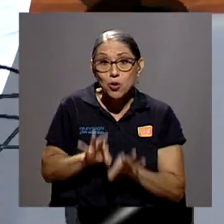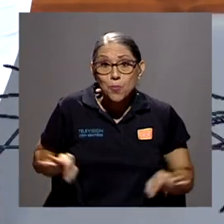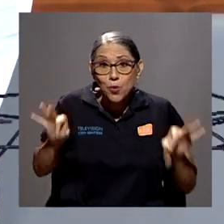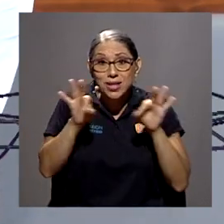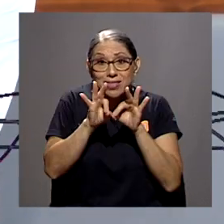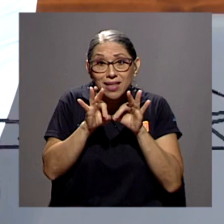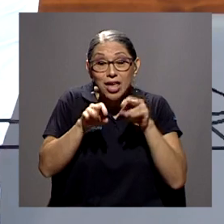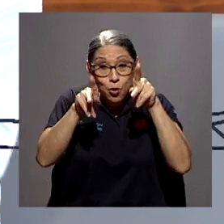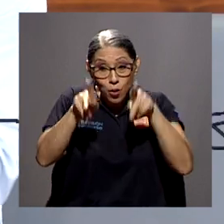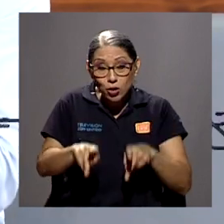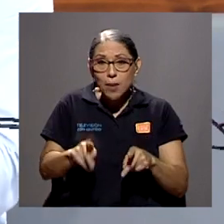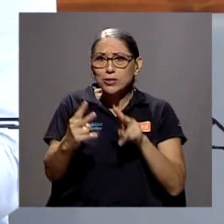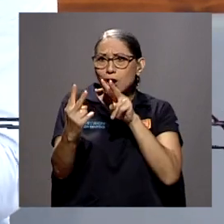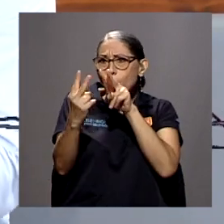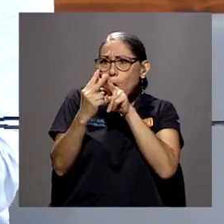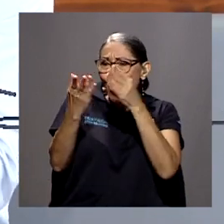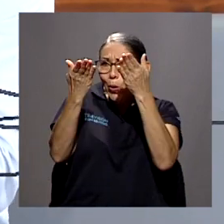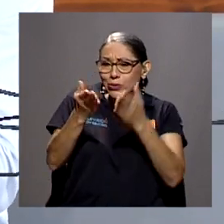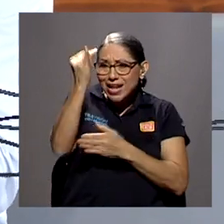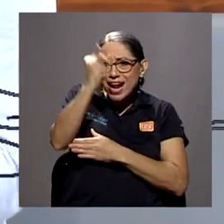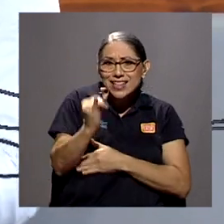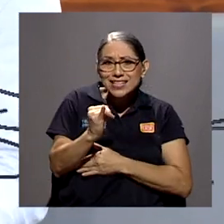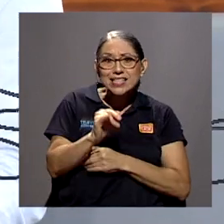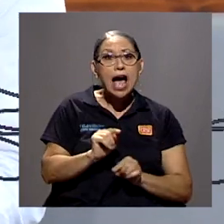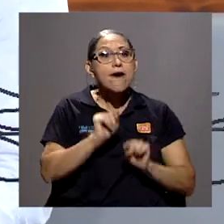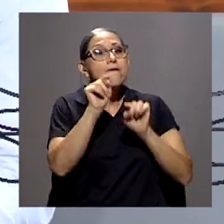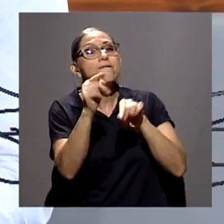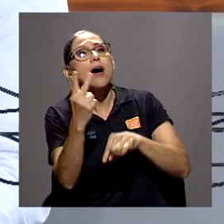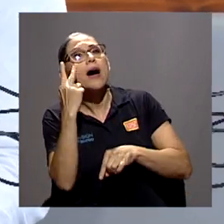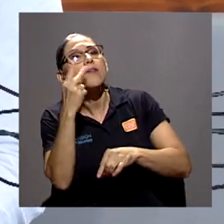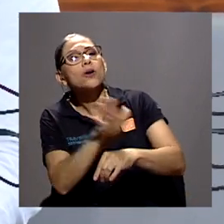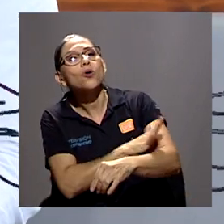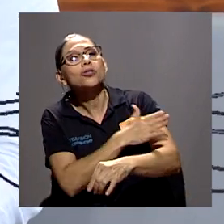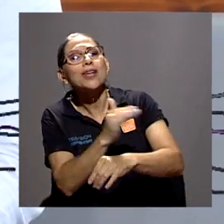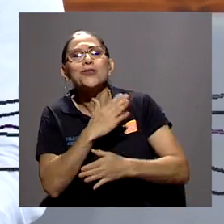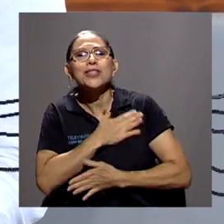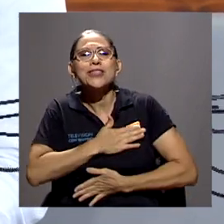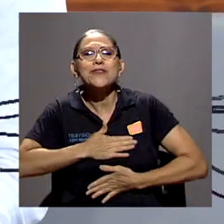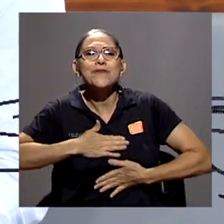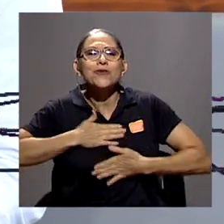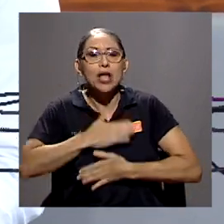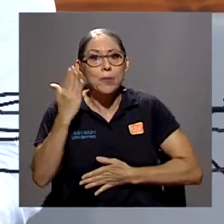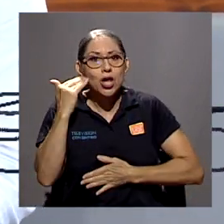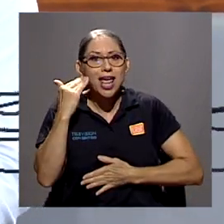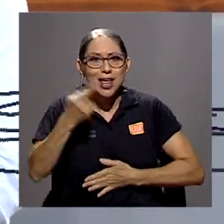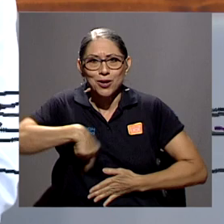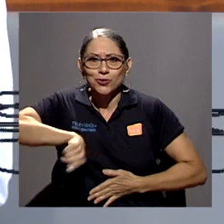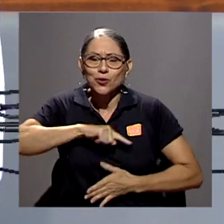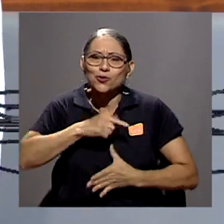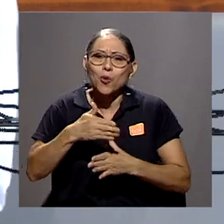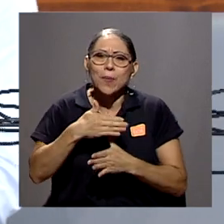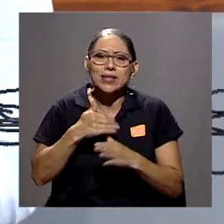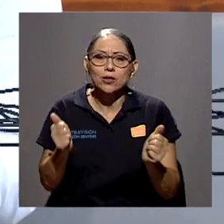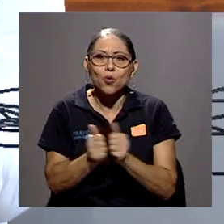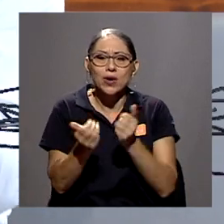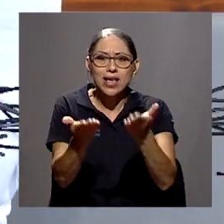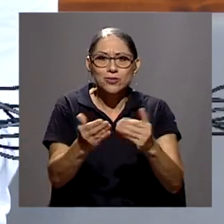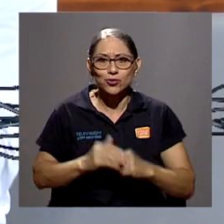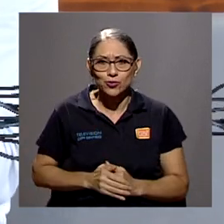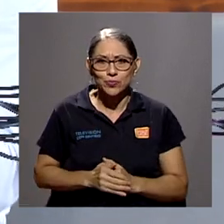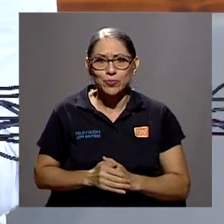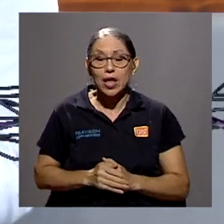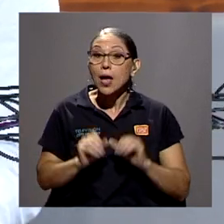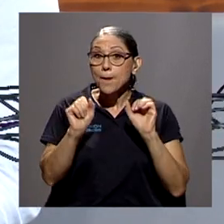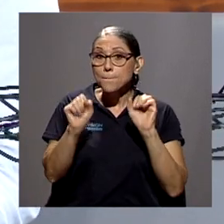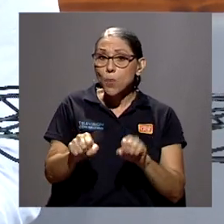tiene una cercanía con el artista by ve el concierto y disfruta por el hecho de que nosotros estamos compartiendo con ellos entonces el hecho de poder